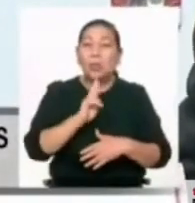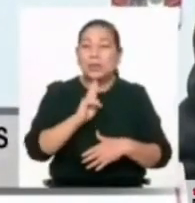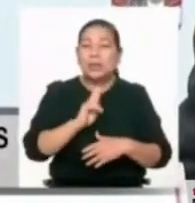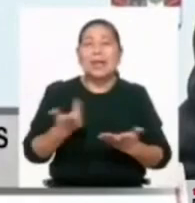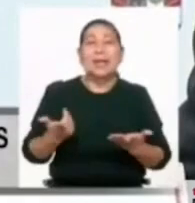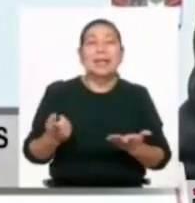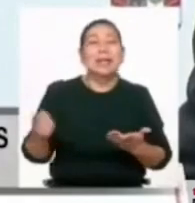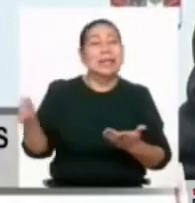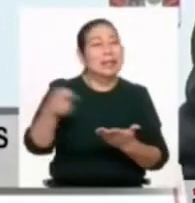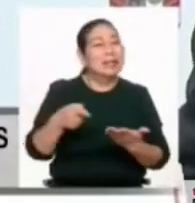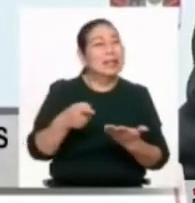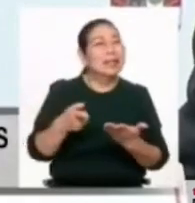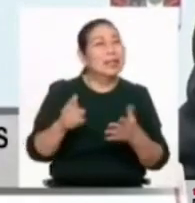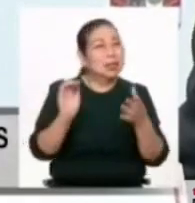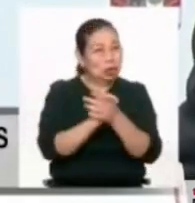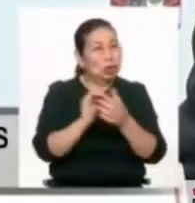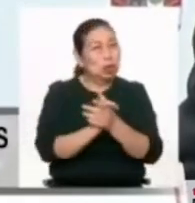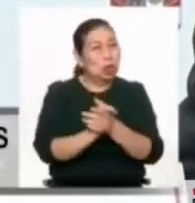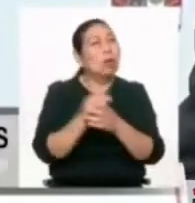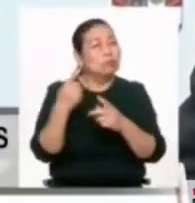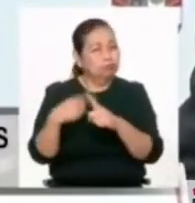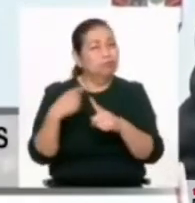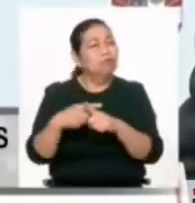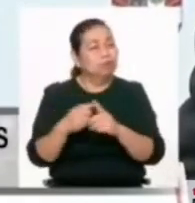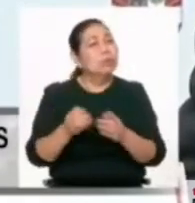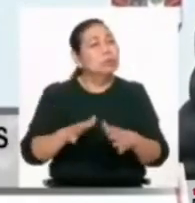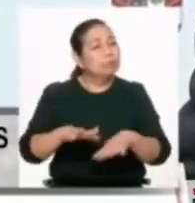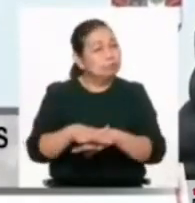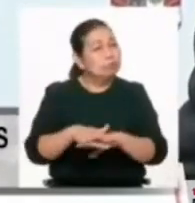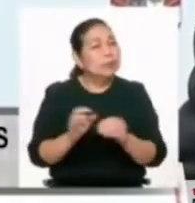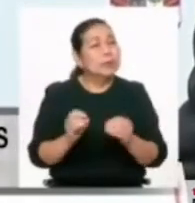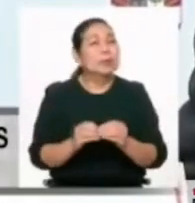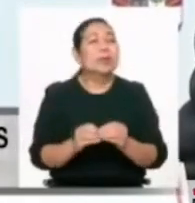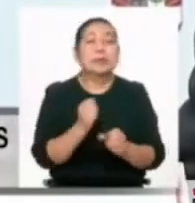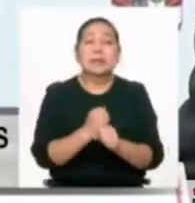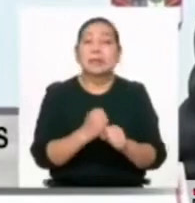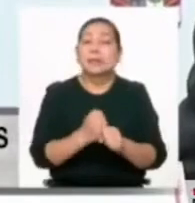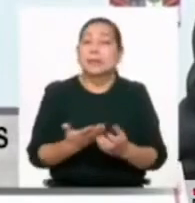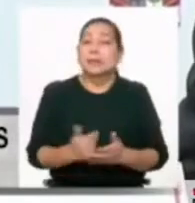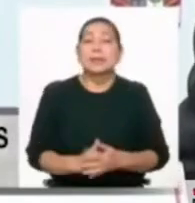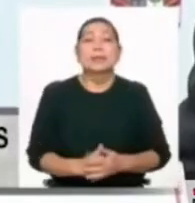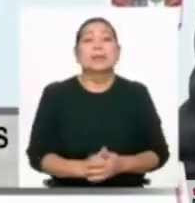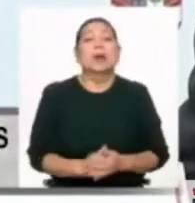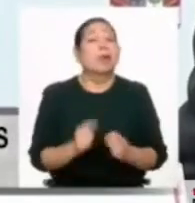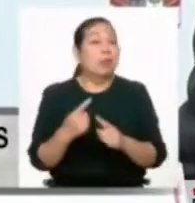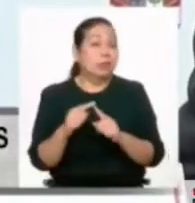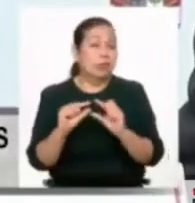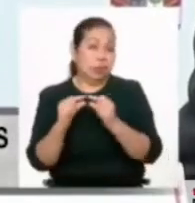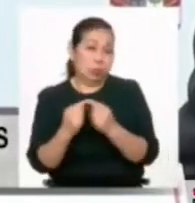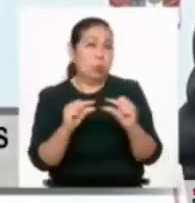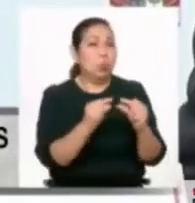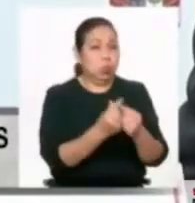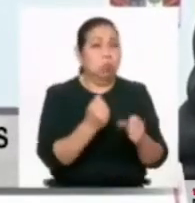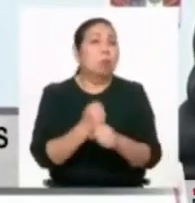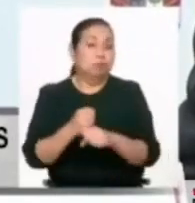donde se efectuará una serie de trabajos por diferentes sectores,